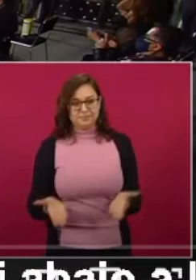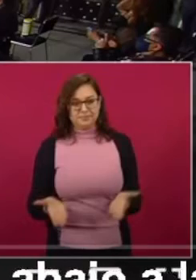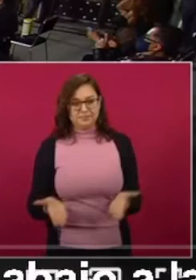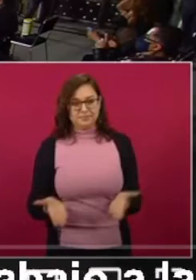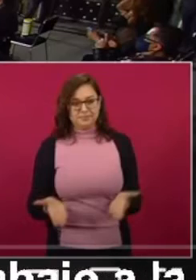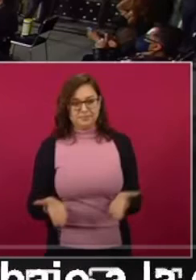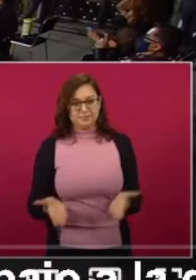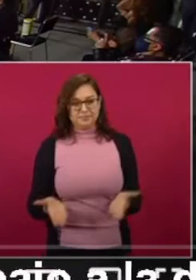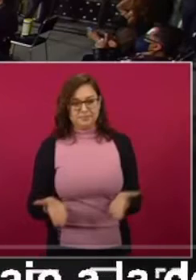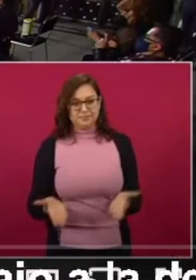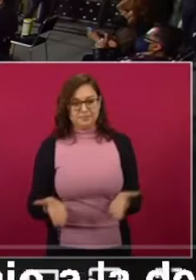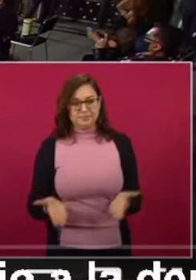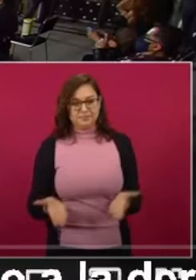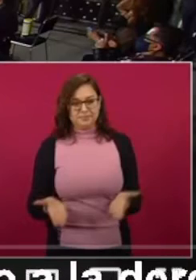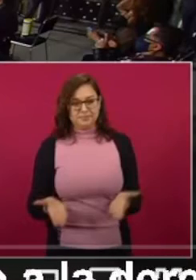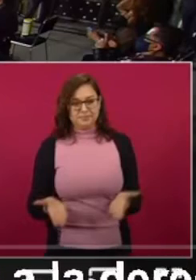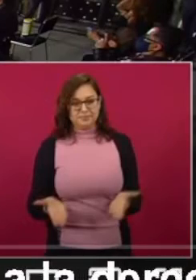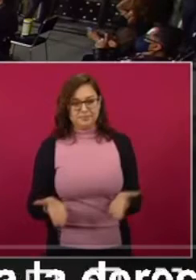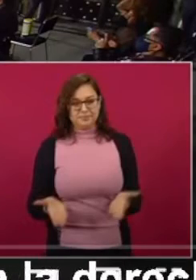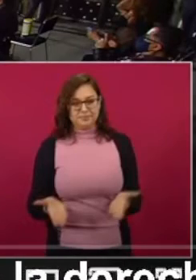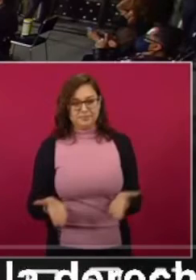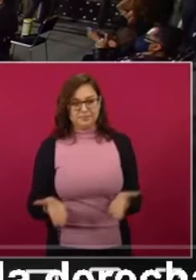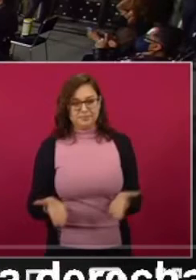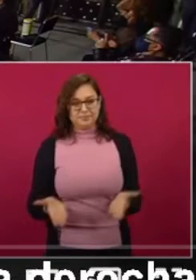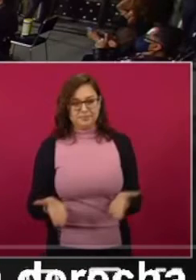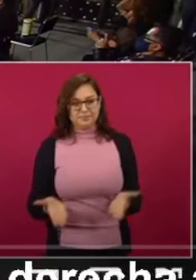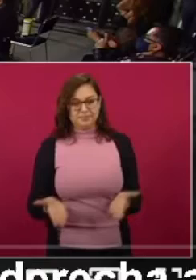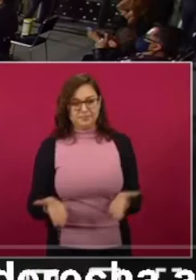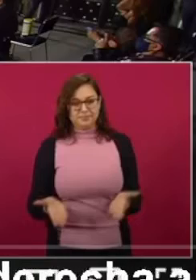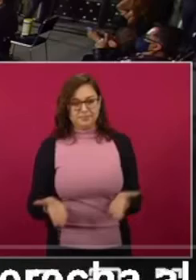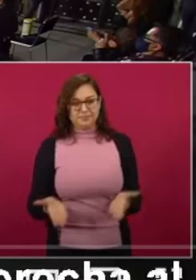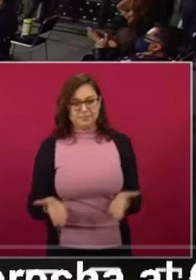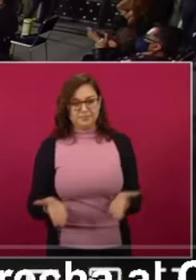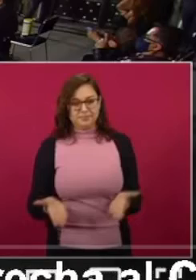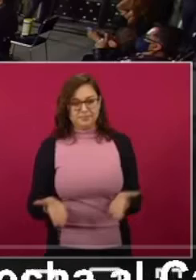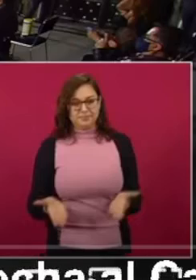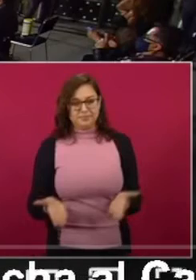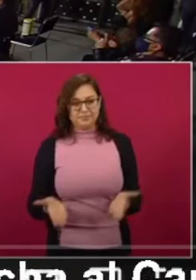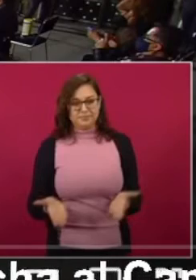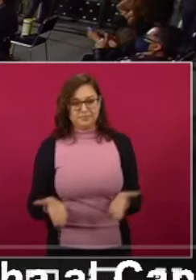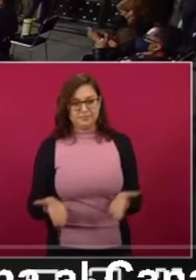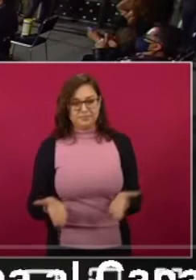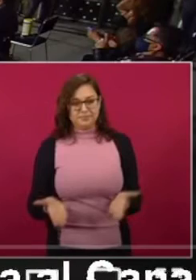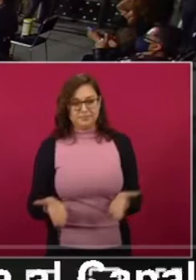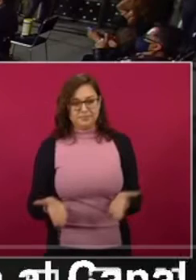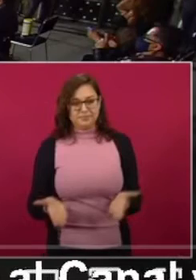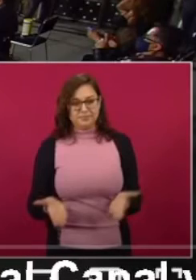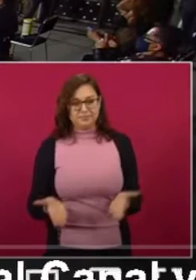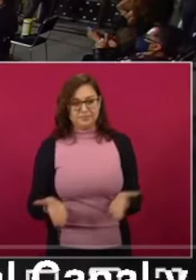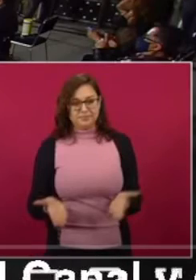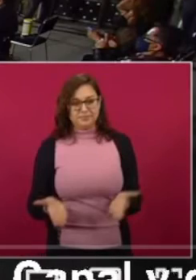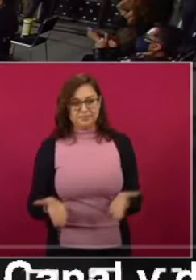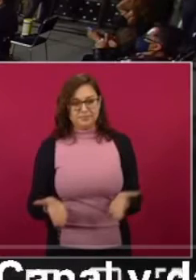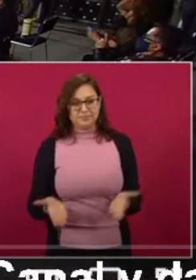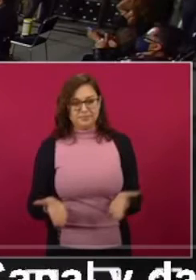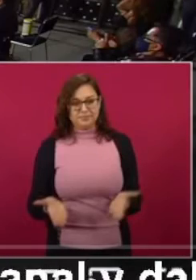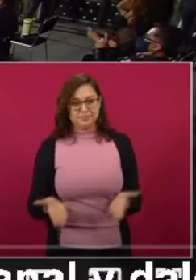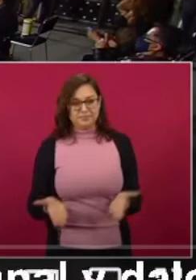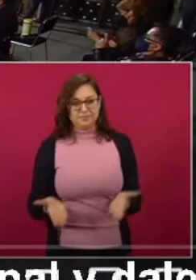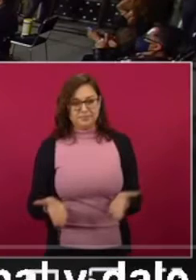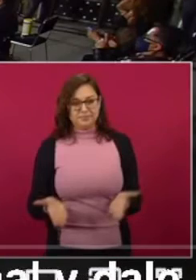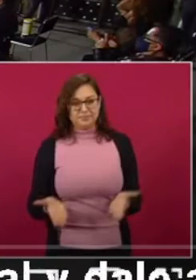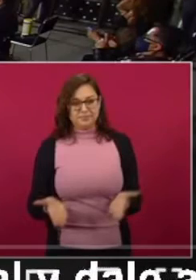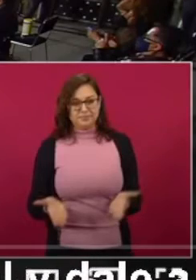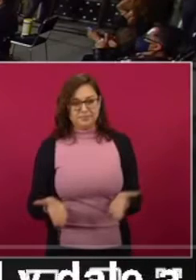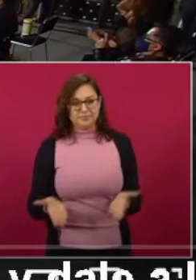dóriga de toda esa bola de gentes tenemos tres años de estar los oyendo amigos y de qué ha